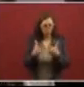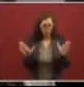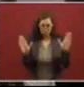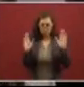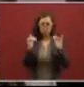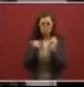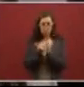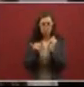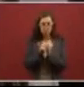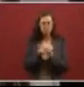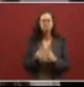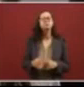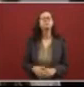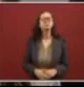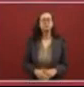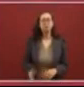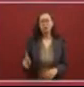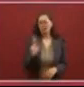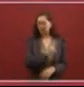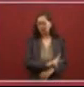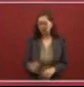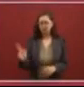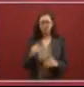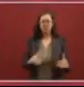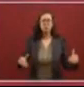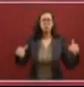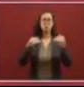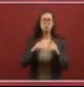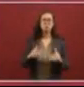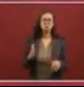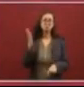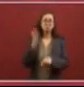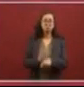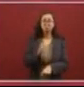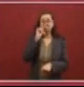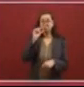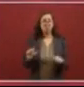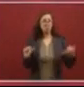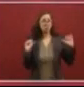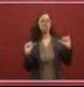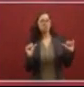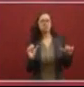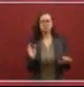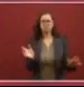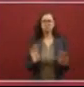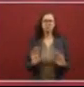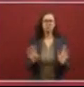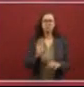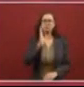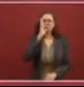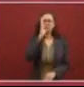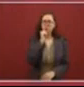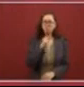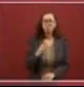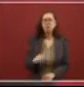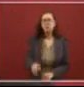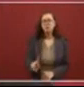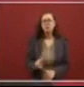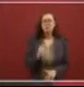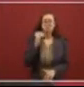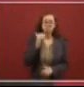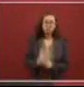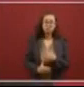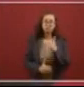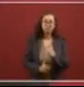sea, no puede haber impunidad, nada más que son